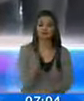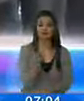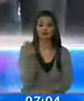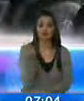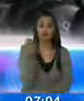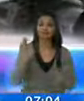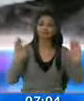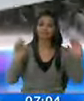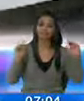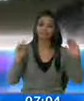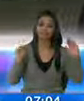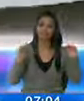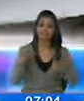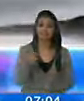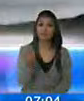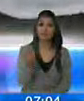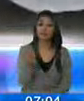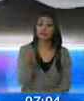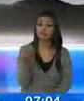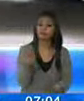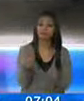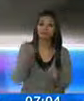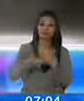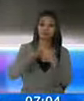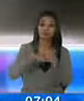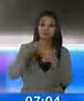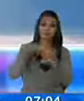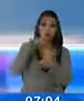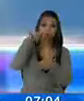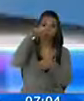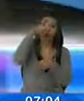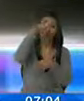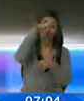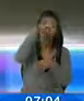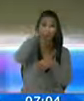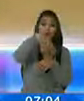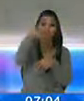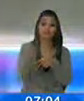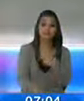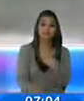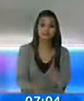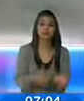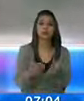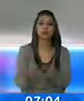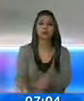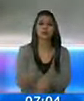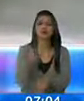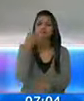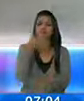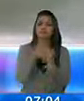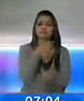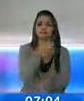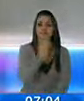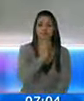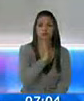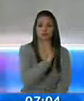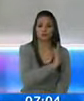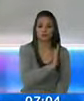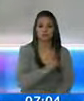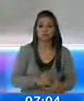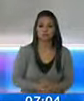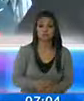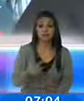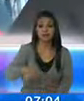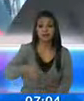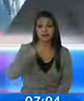Pichasaca, adolescentes que perdieron la vida al intentar viajar en el tren de aterrizaje de un avión a los Estados Unidos. Lo pensaron hacer